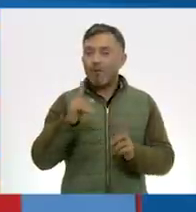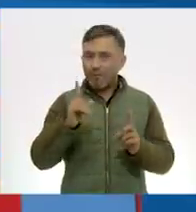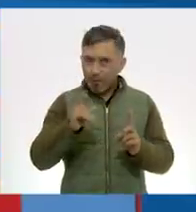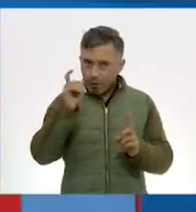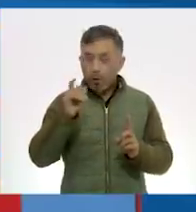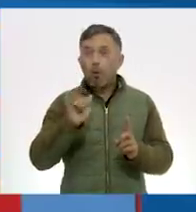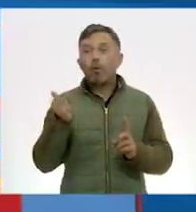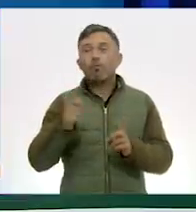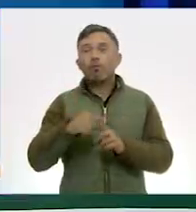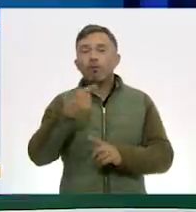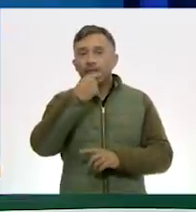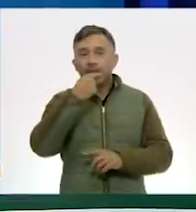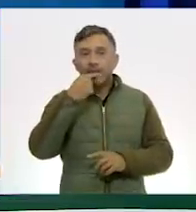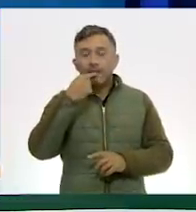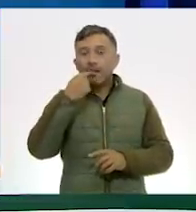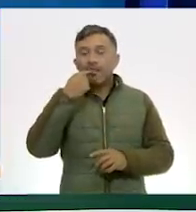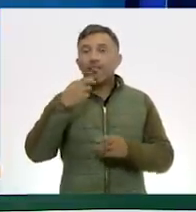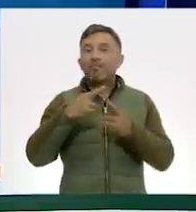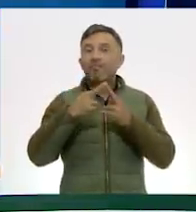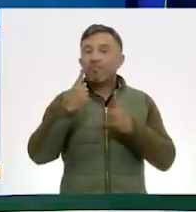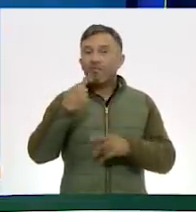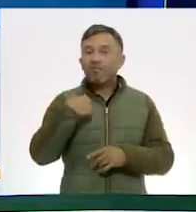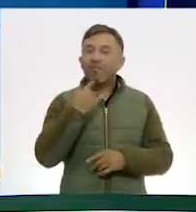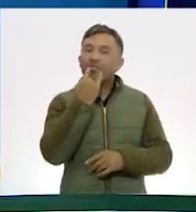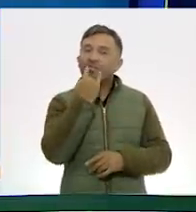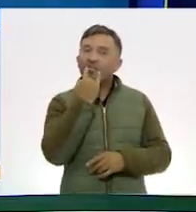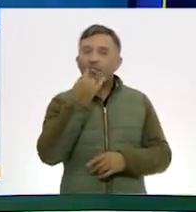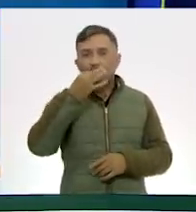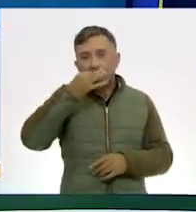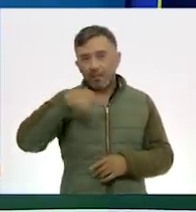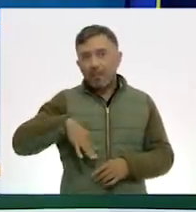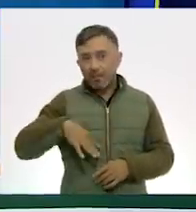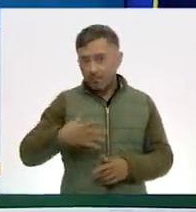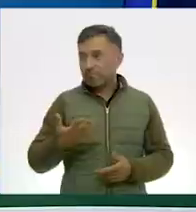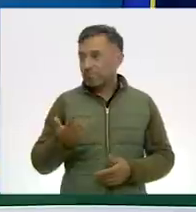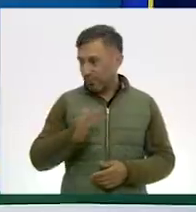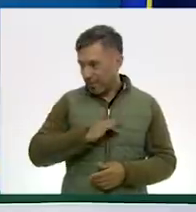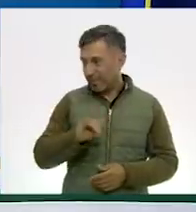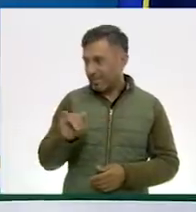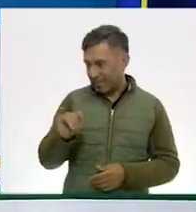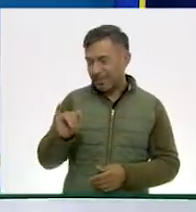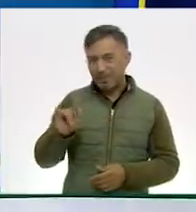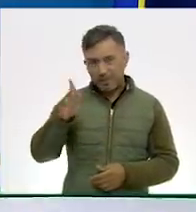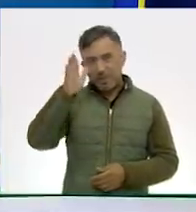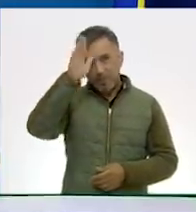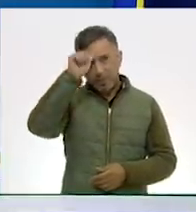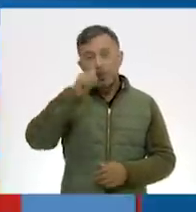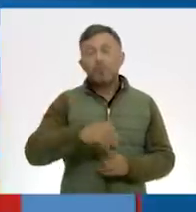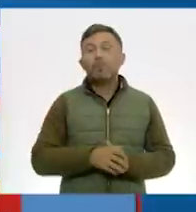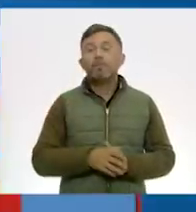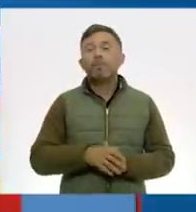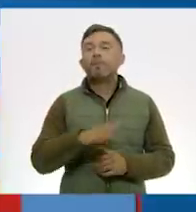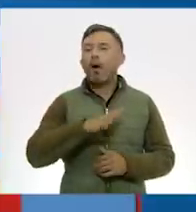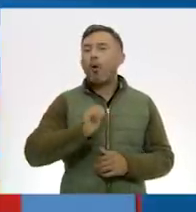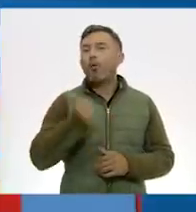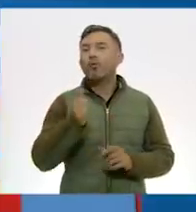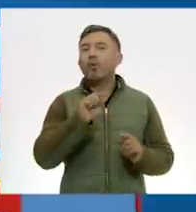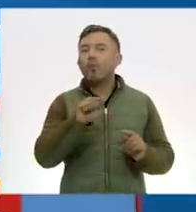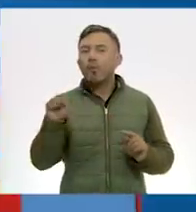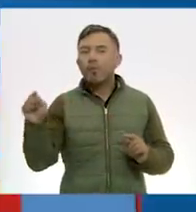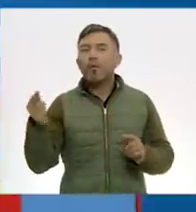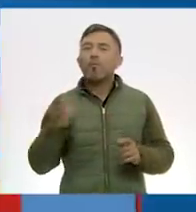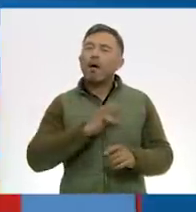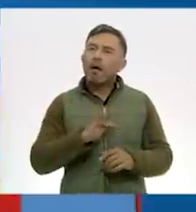primer diente. Sí, lo recuerdo también. Ese sí. Y también pues tenemos otros momentos cuando salimos con